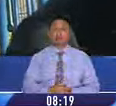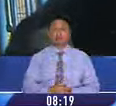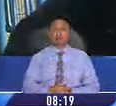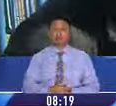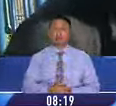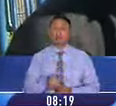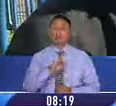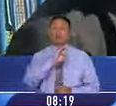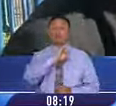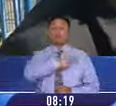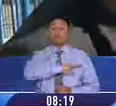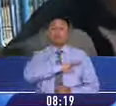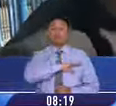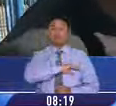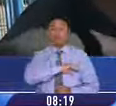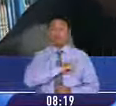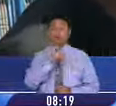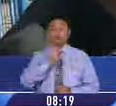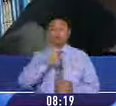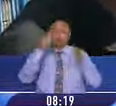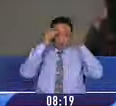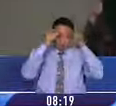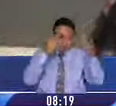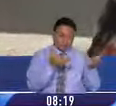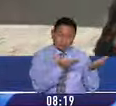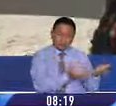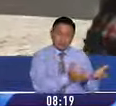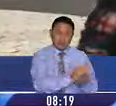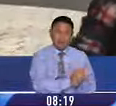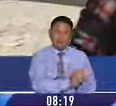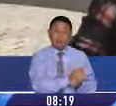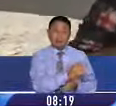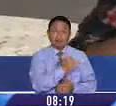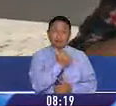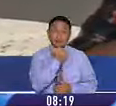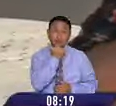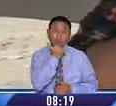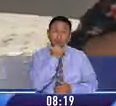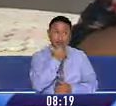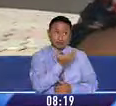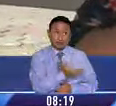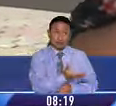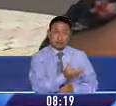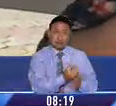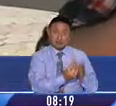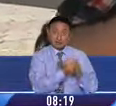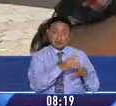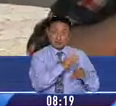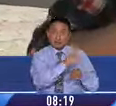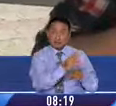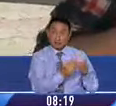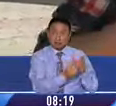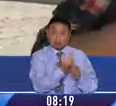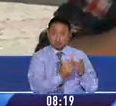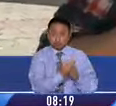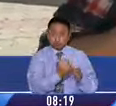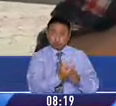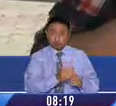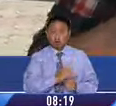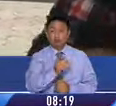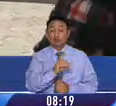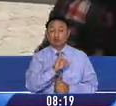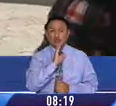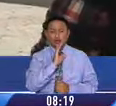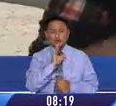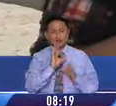el municipio tiene que preocuparse de esto. Que está mal, que no deben dejar, porque el agua